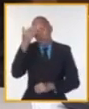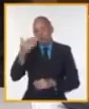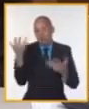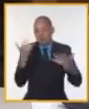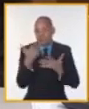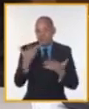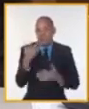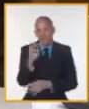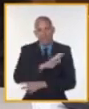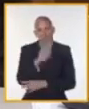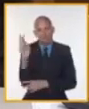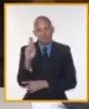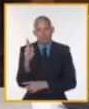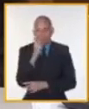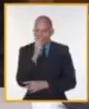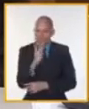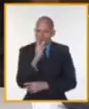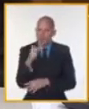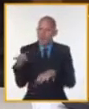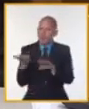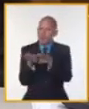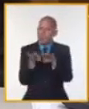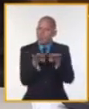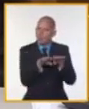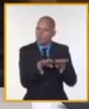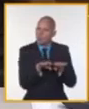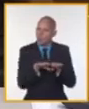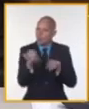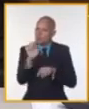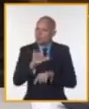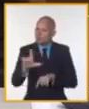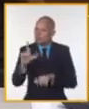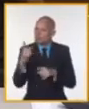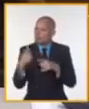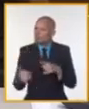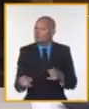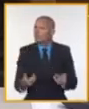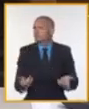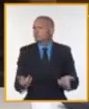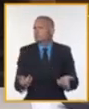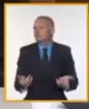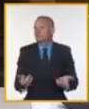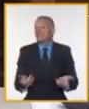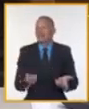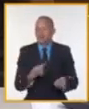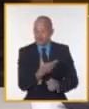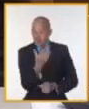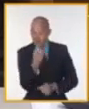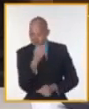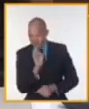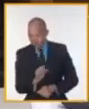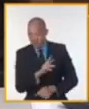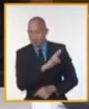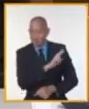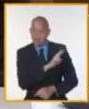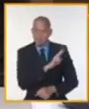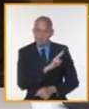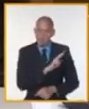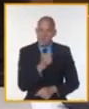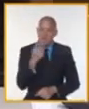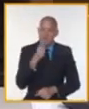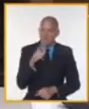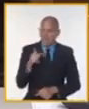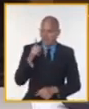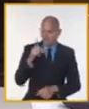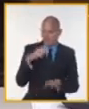justicia social. Y hay otro grupo, como tú has explicado, de problema de carácter organizativo y subjetivo, que el Ministerio de Salud